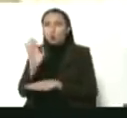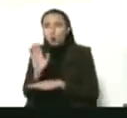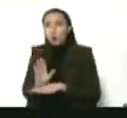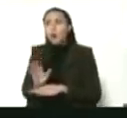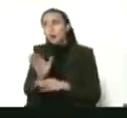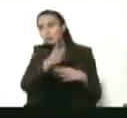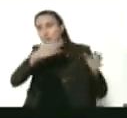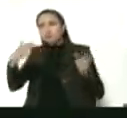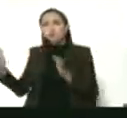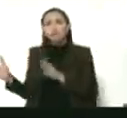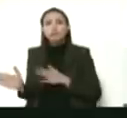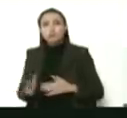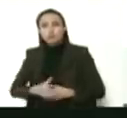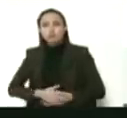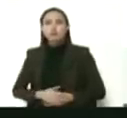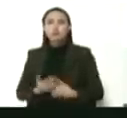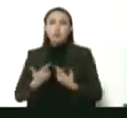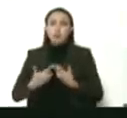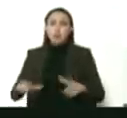libre.